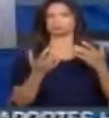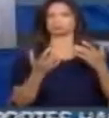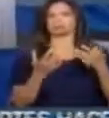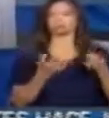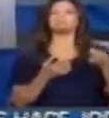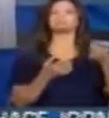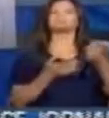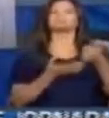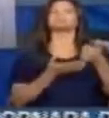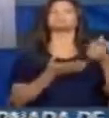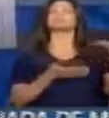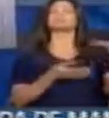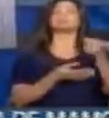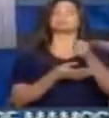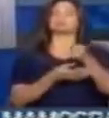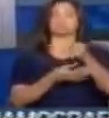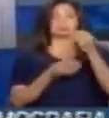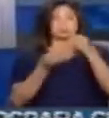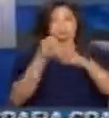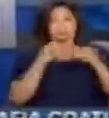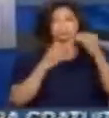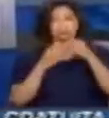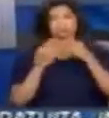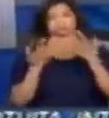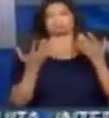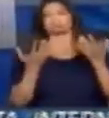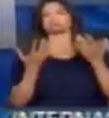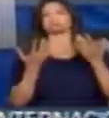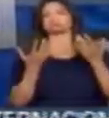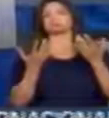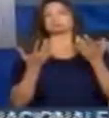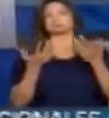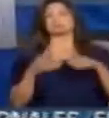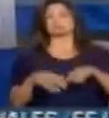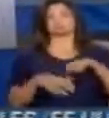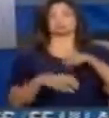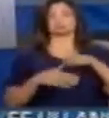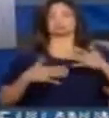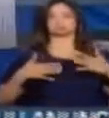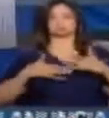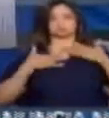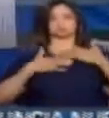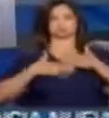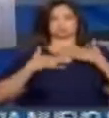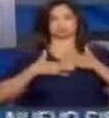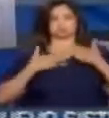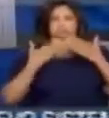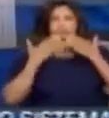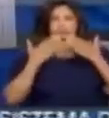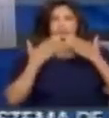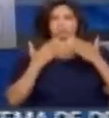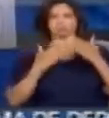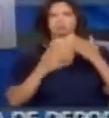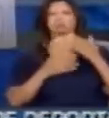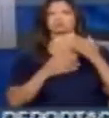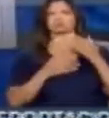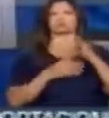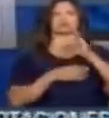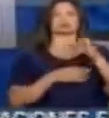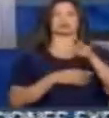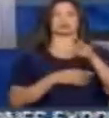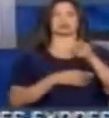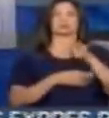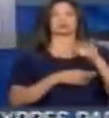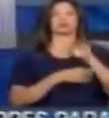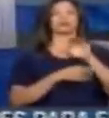algo, no sea para mi comida. Muy orgulloso, muy alegre. Gracias le doy a Junior Acosta por el